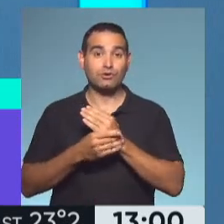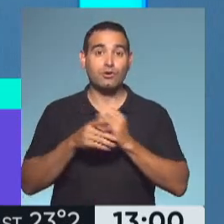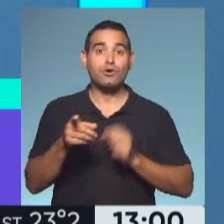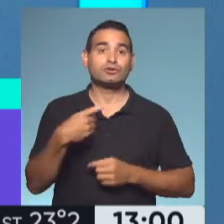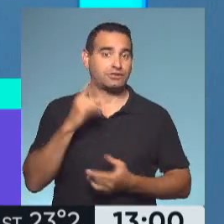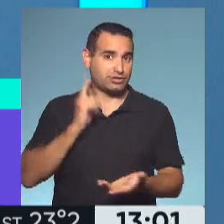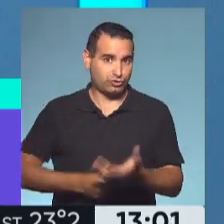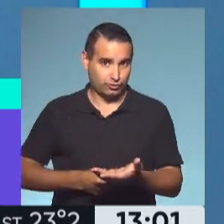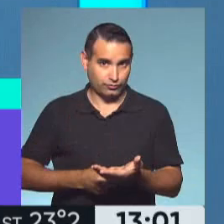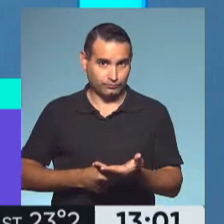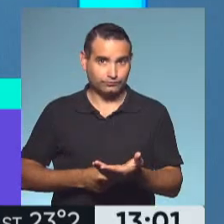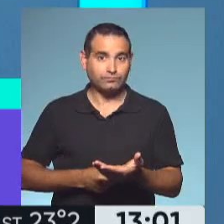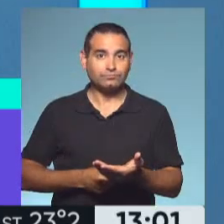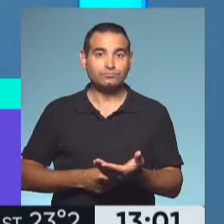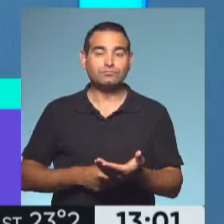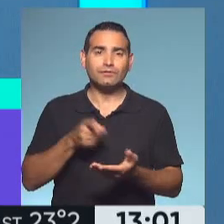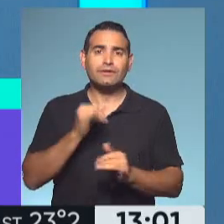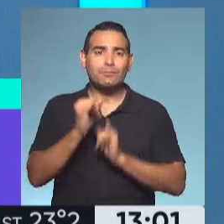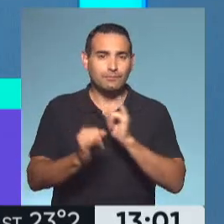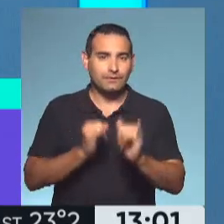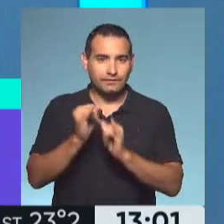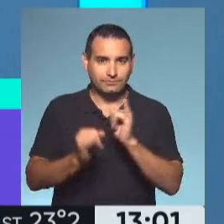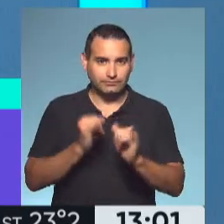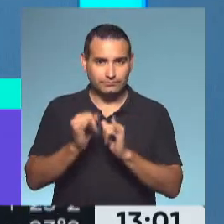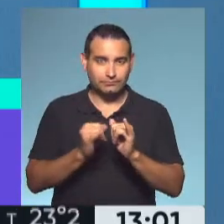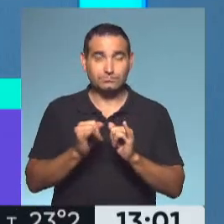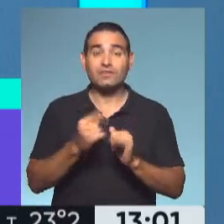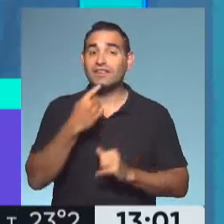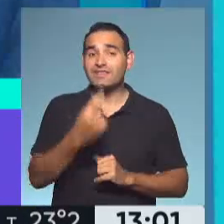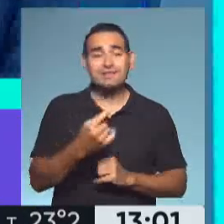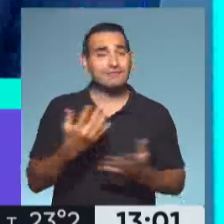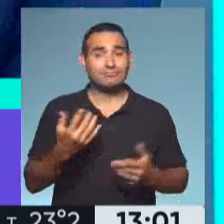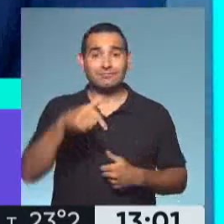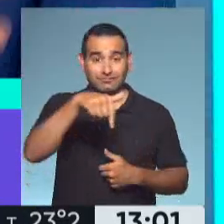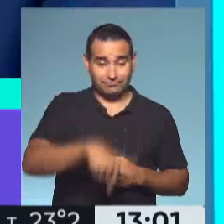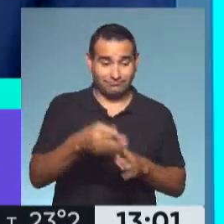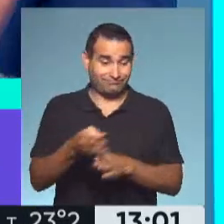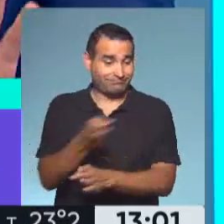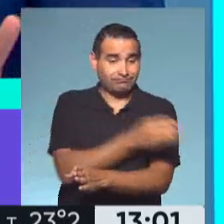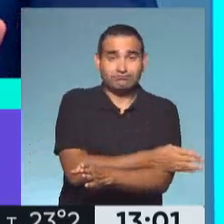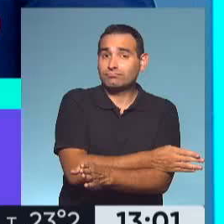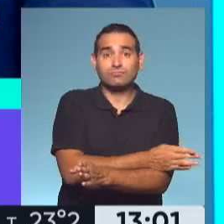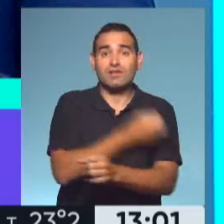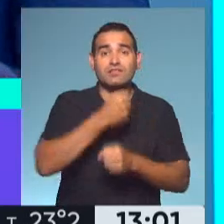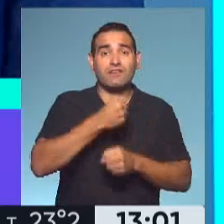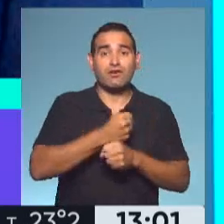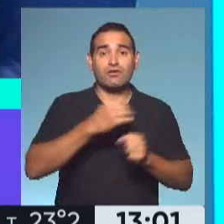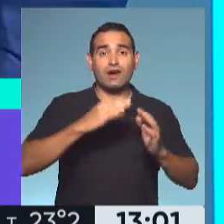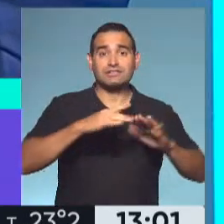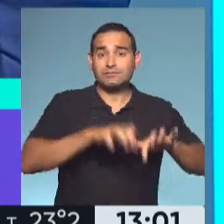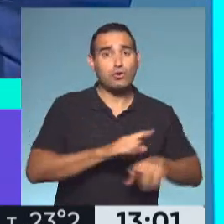al respecto donde explica esto. Y dice, señores, de acá para atrás no hay teletrabajo. Fue